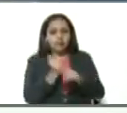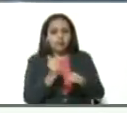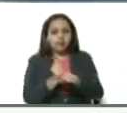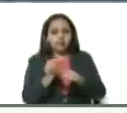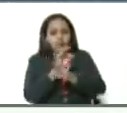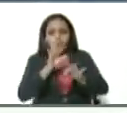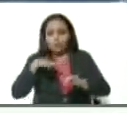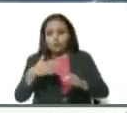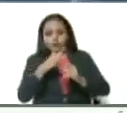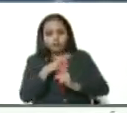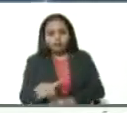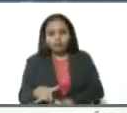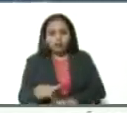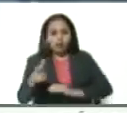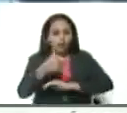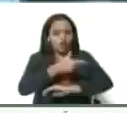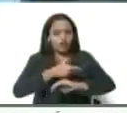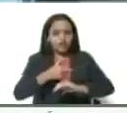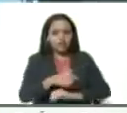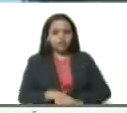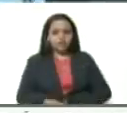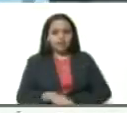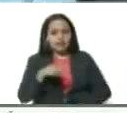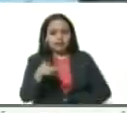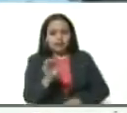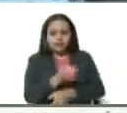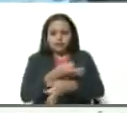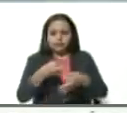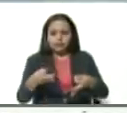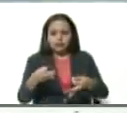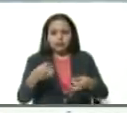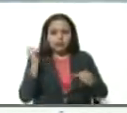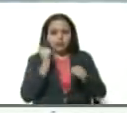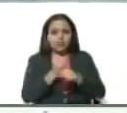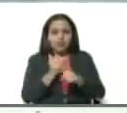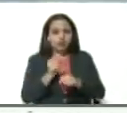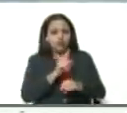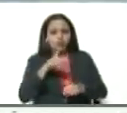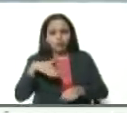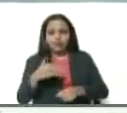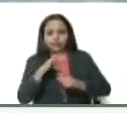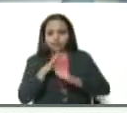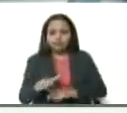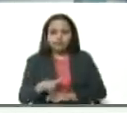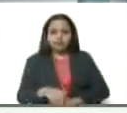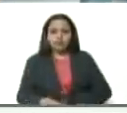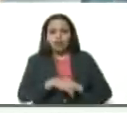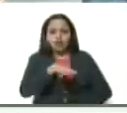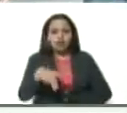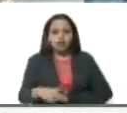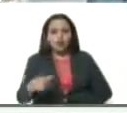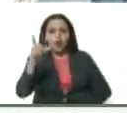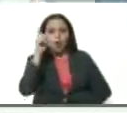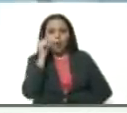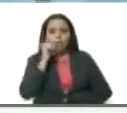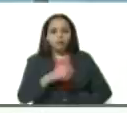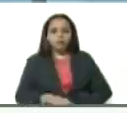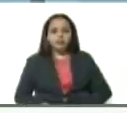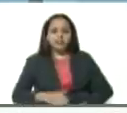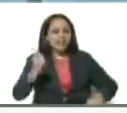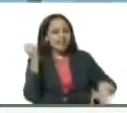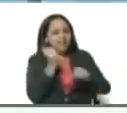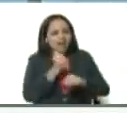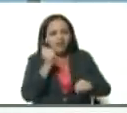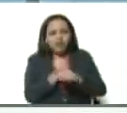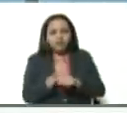le gana, gobernador. Exactamente así, al trabajo nada le gana. Y nosotros somos hombres de